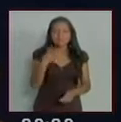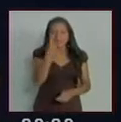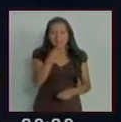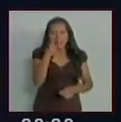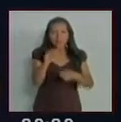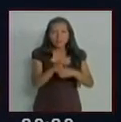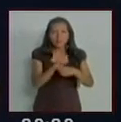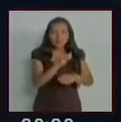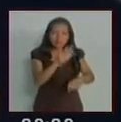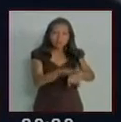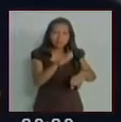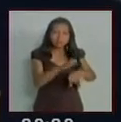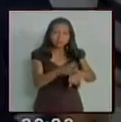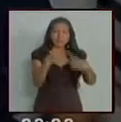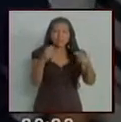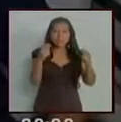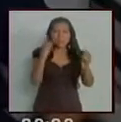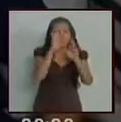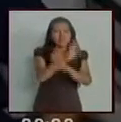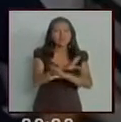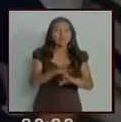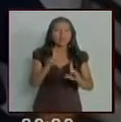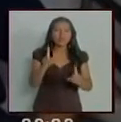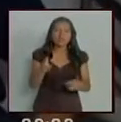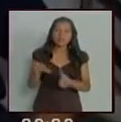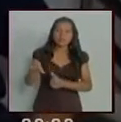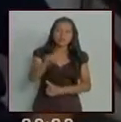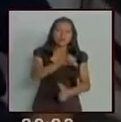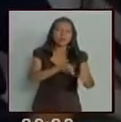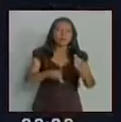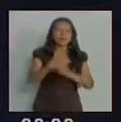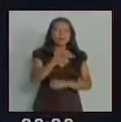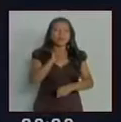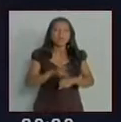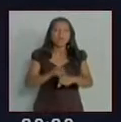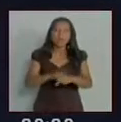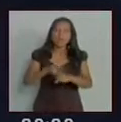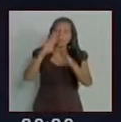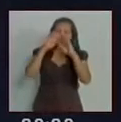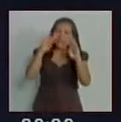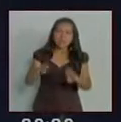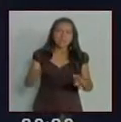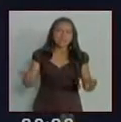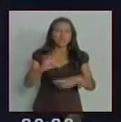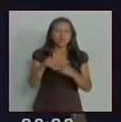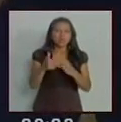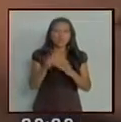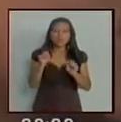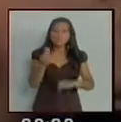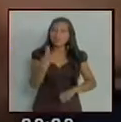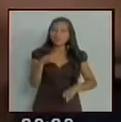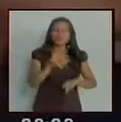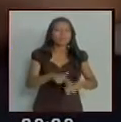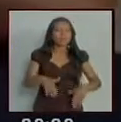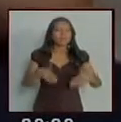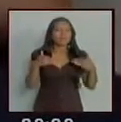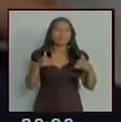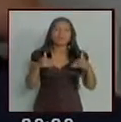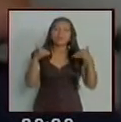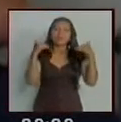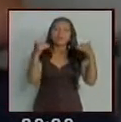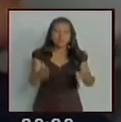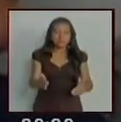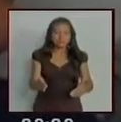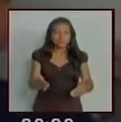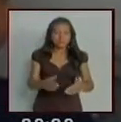lenguaje, tratar de que este niño se involucre en todo lo que es la etapa escolar, o sea, tenga una vida lo más normal posible. Muchas veces